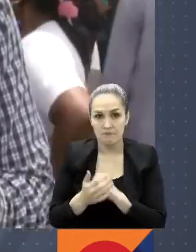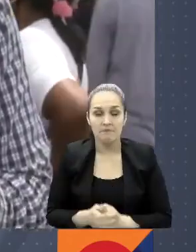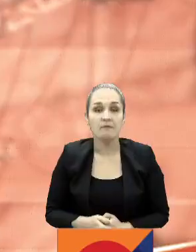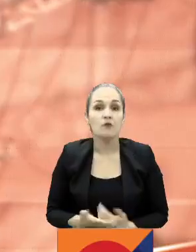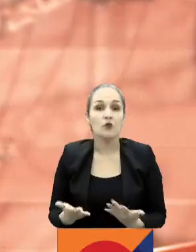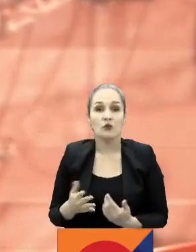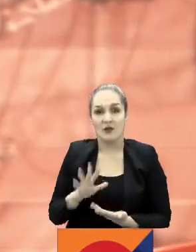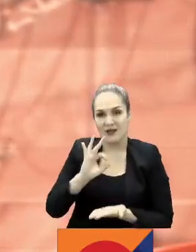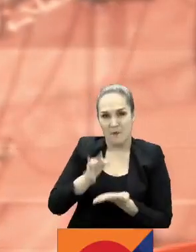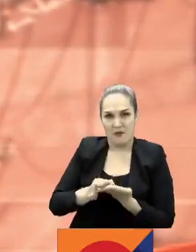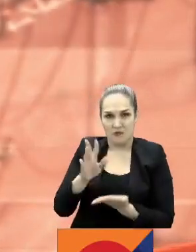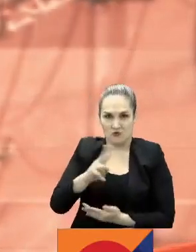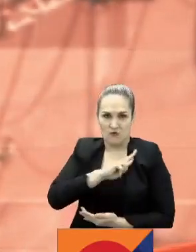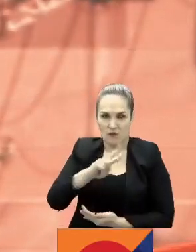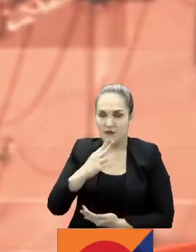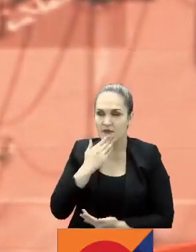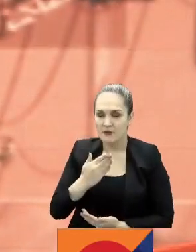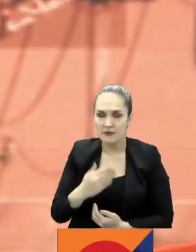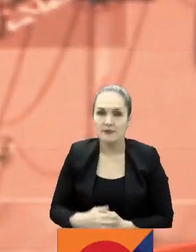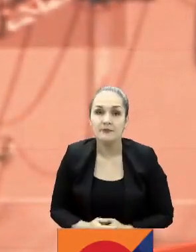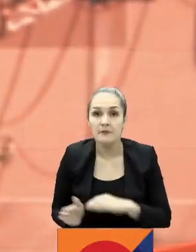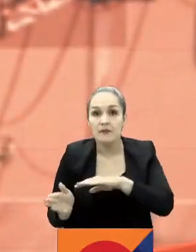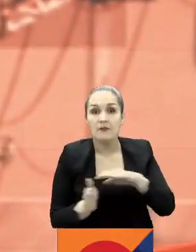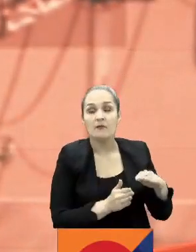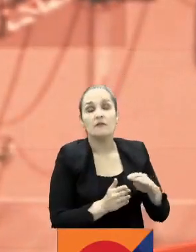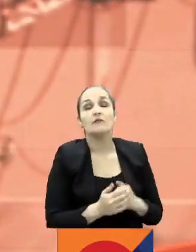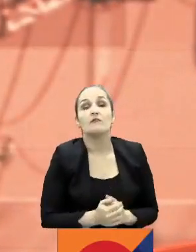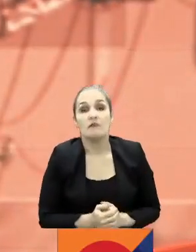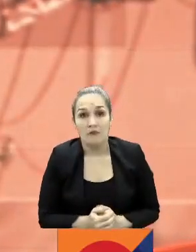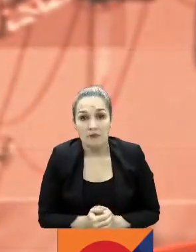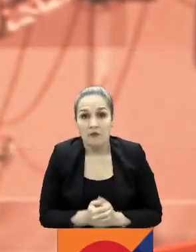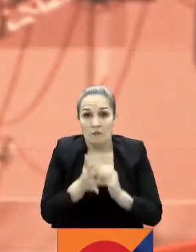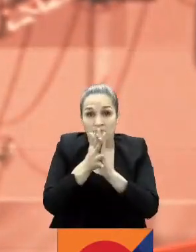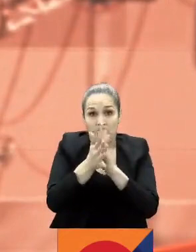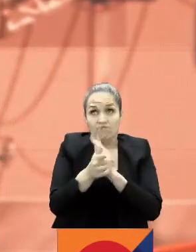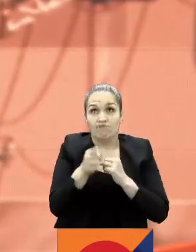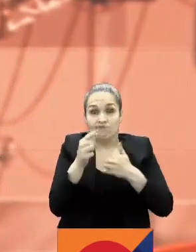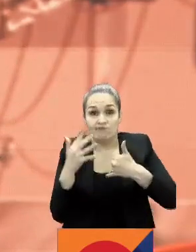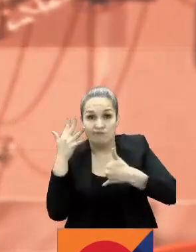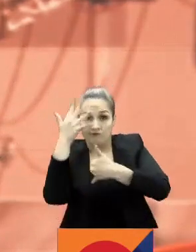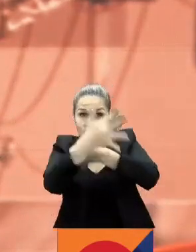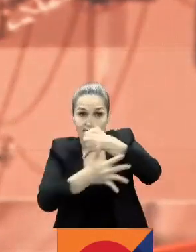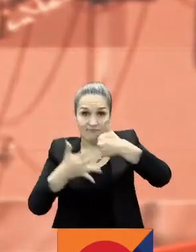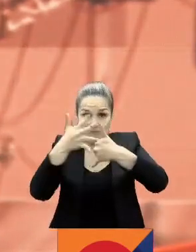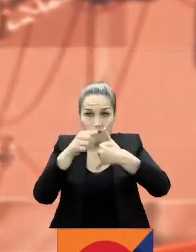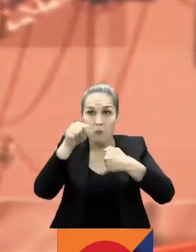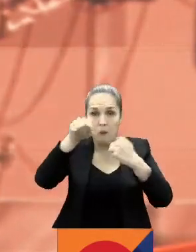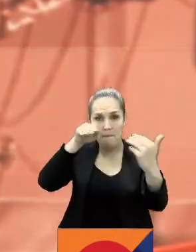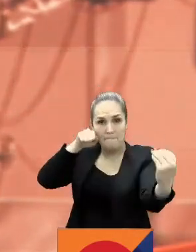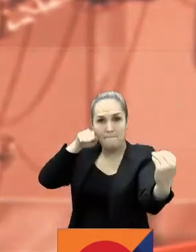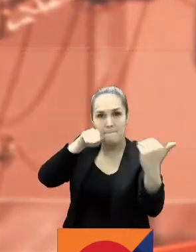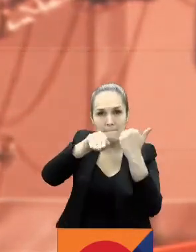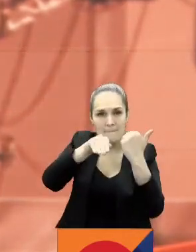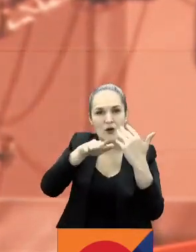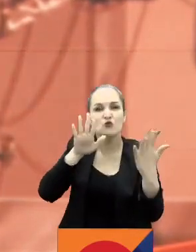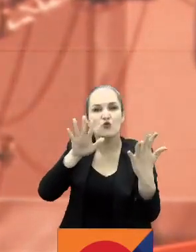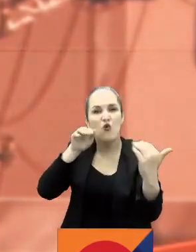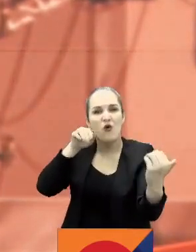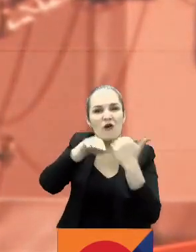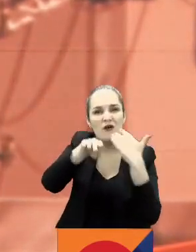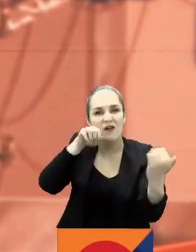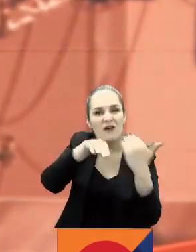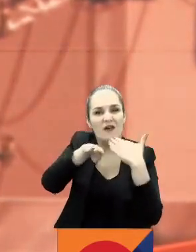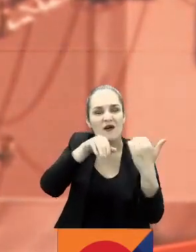del Valle, Carlos Gutiérrez, muy amable. Tras el desescalonamiento de los bloqueos en la vía panamericana, nuevamente este corredor vial pues